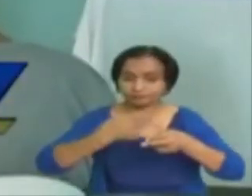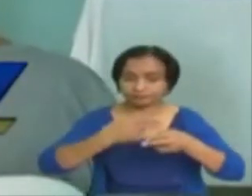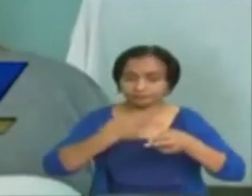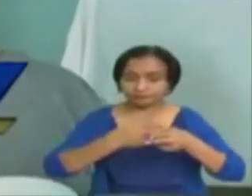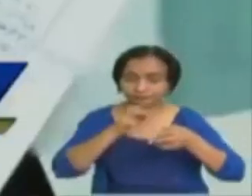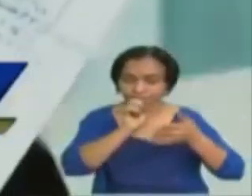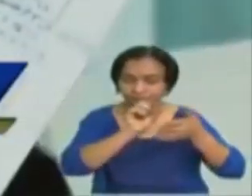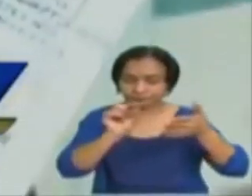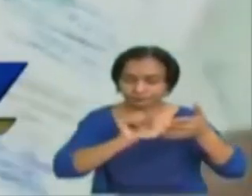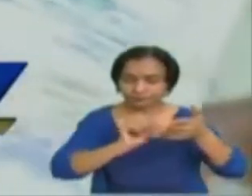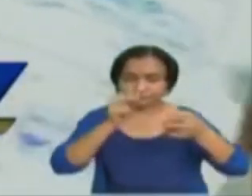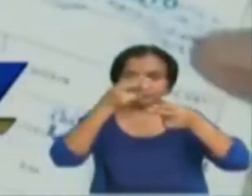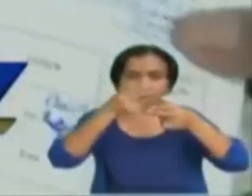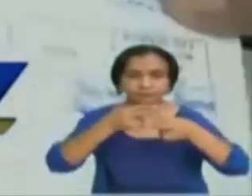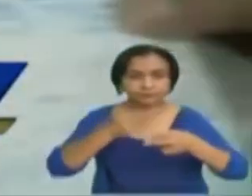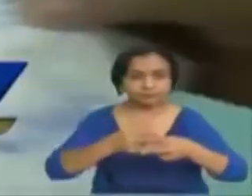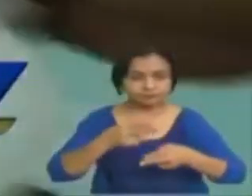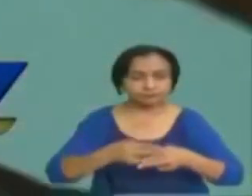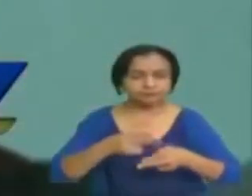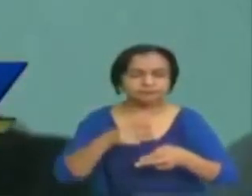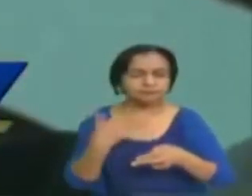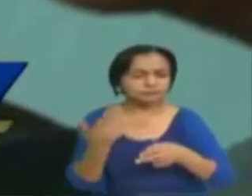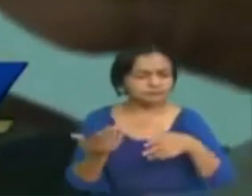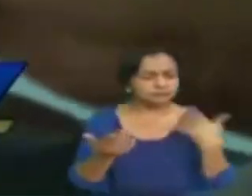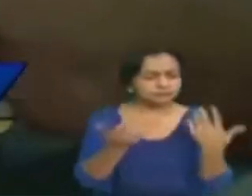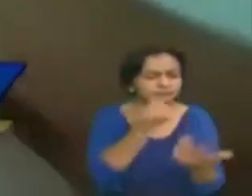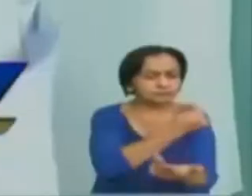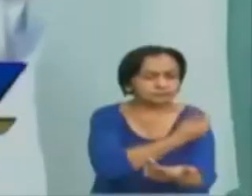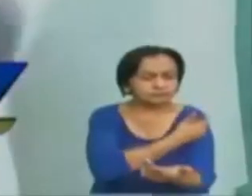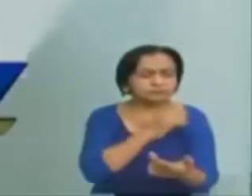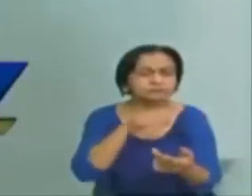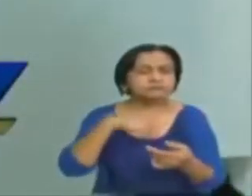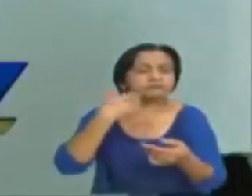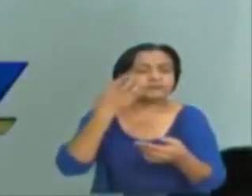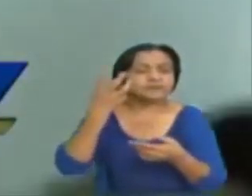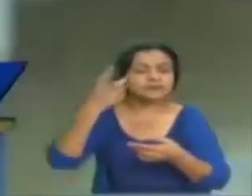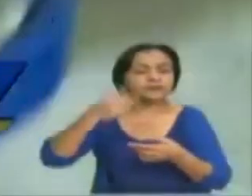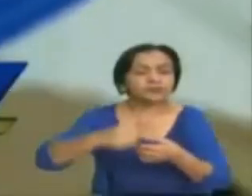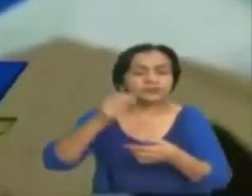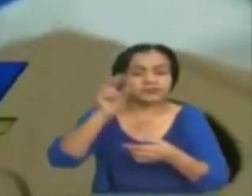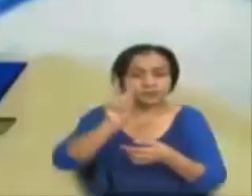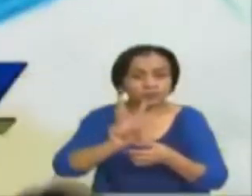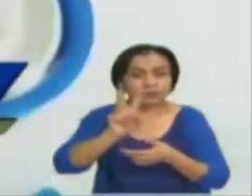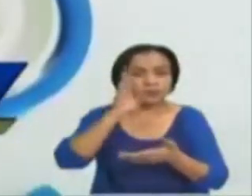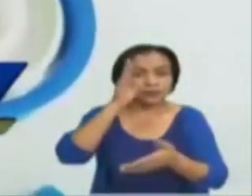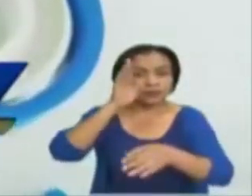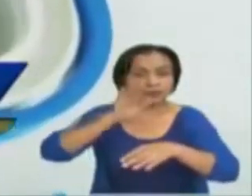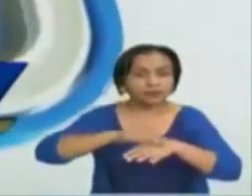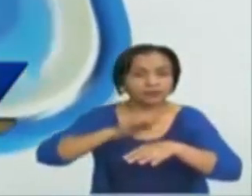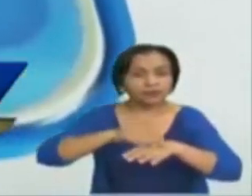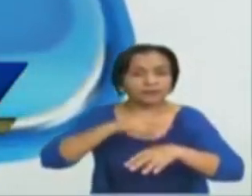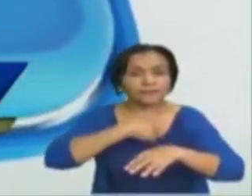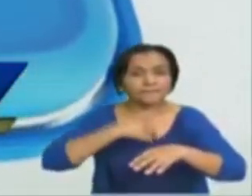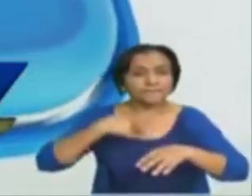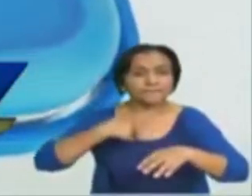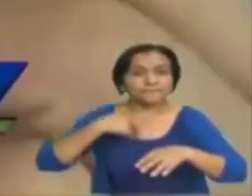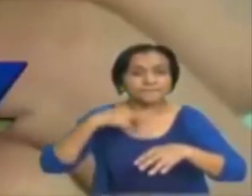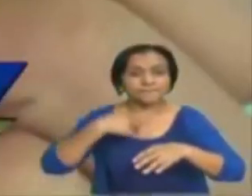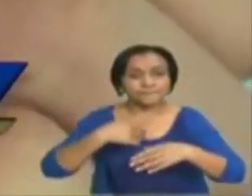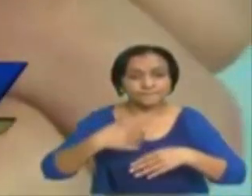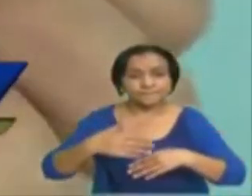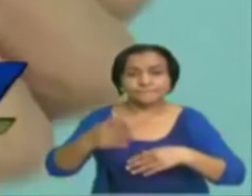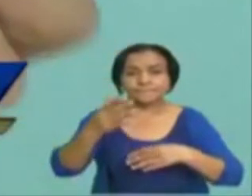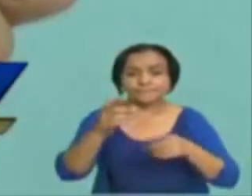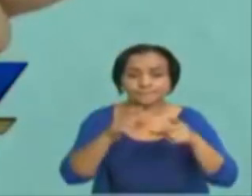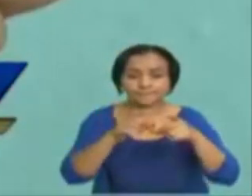inicia el martes 8 de junio a todas las personas que recibieron la primera dosis y concluye el